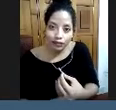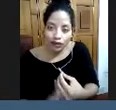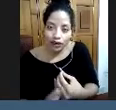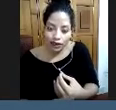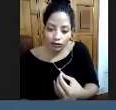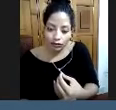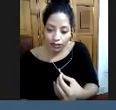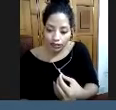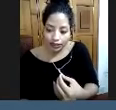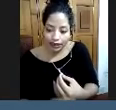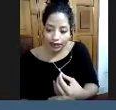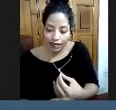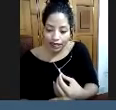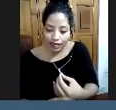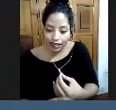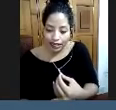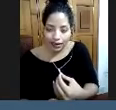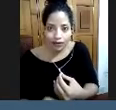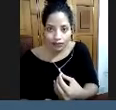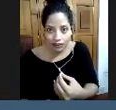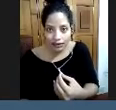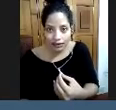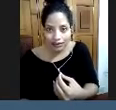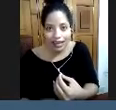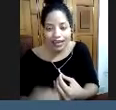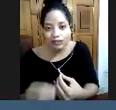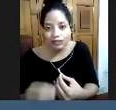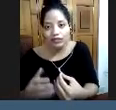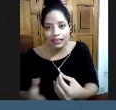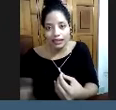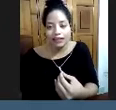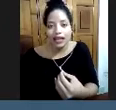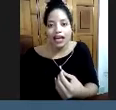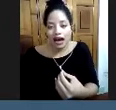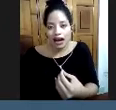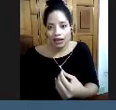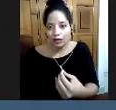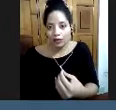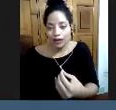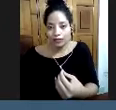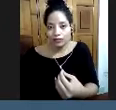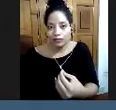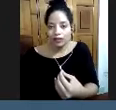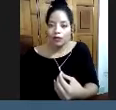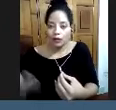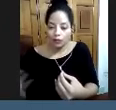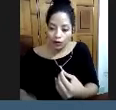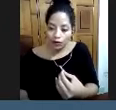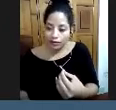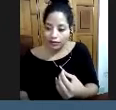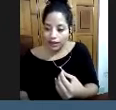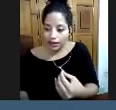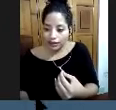a esto, ¿creen ustedes que la educación digitalizada es sostenible a largo plazo?